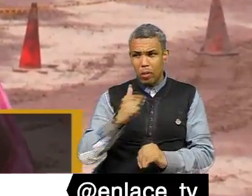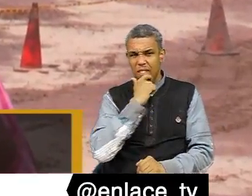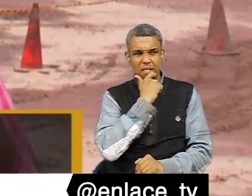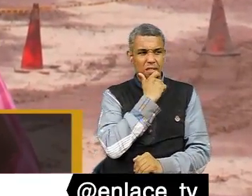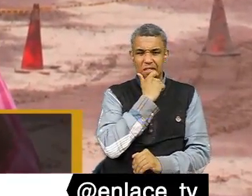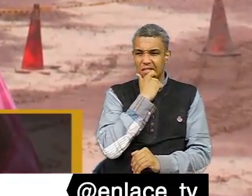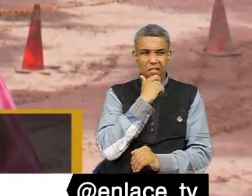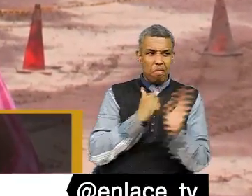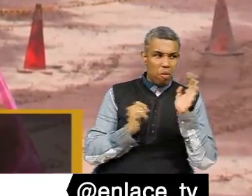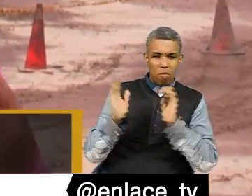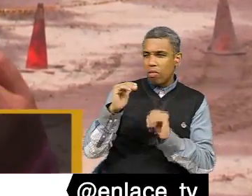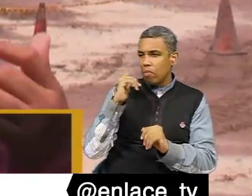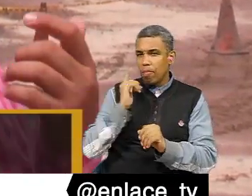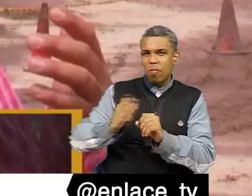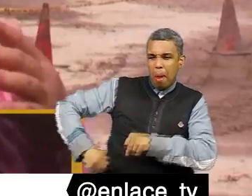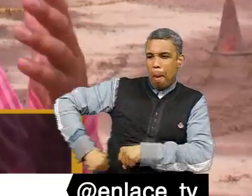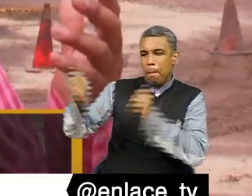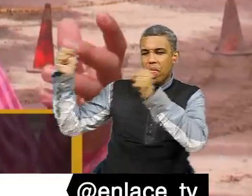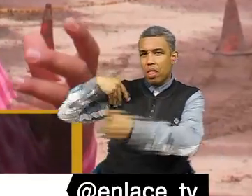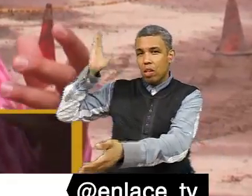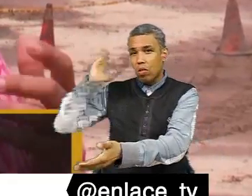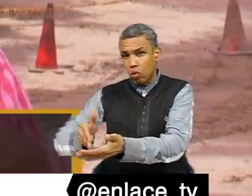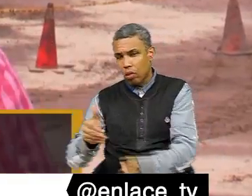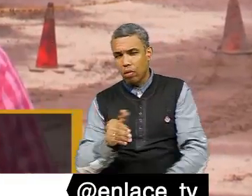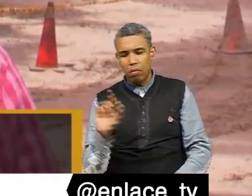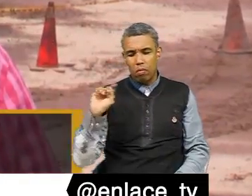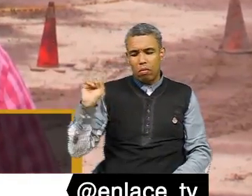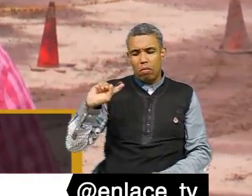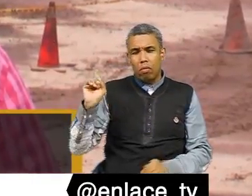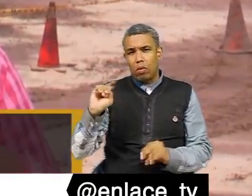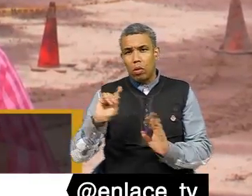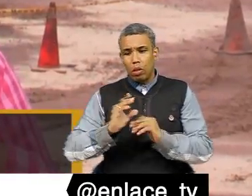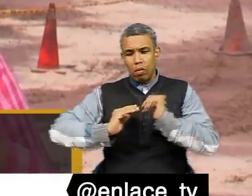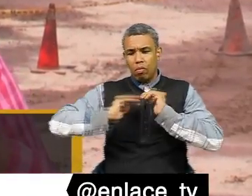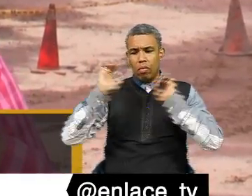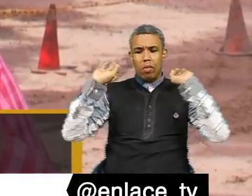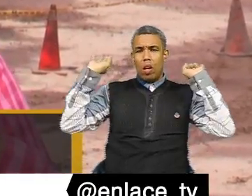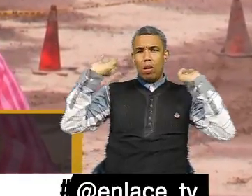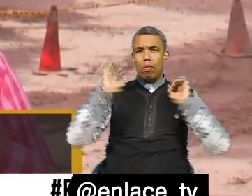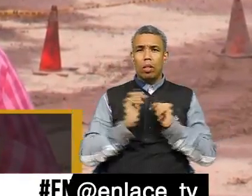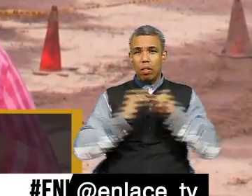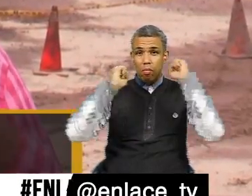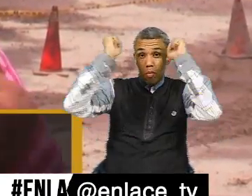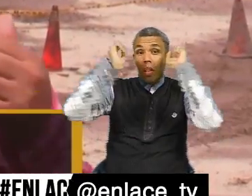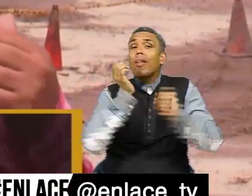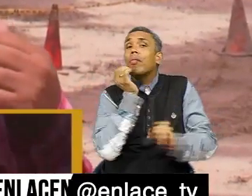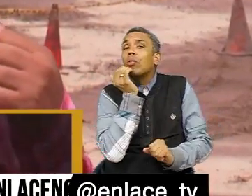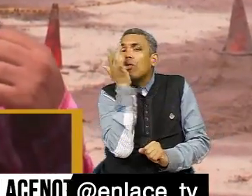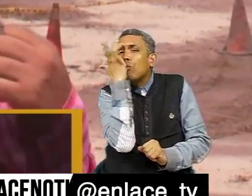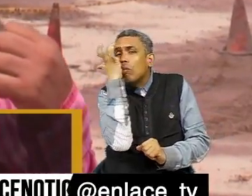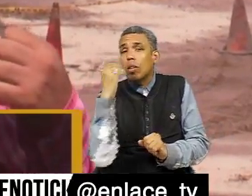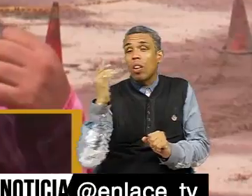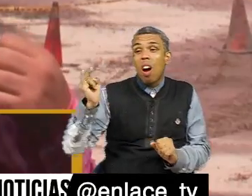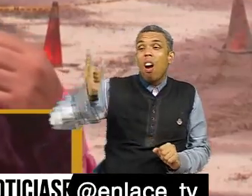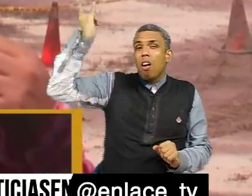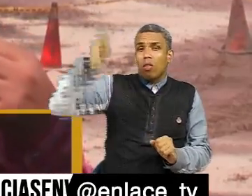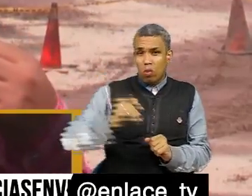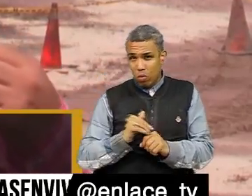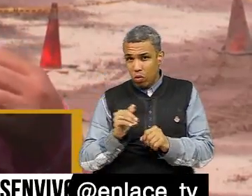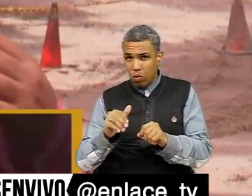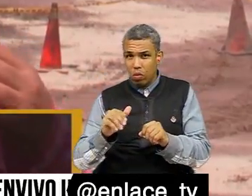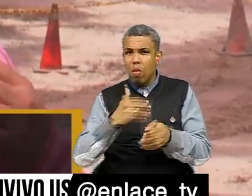dado el caso de los problemas que se vienen presentando en la vía, siempre nos los están acusando a nosotros. Entonces queremos hacer un énfasis aquí,